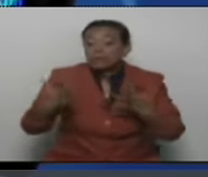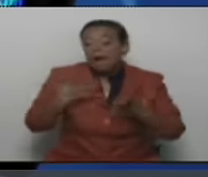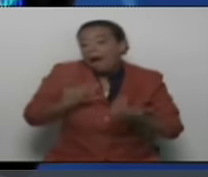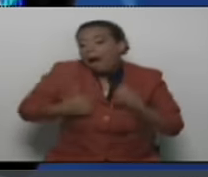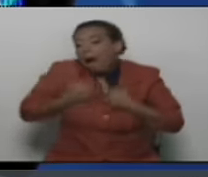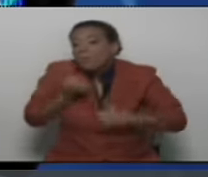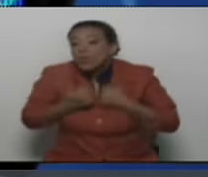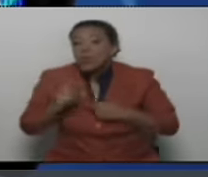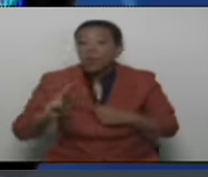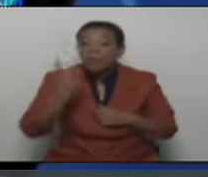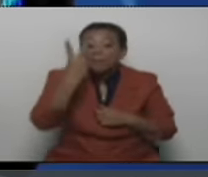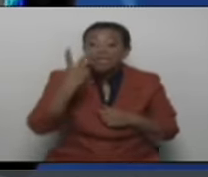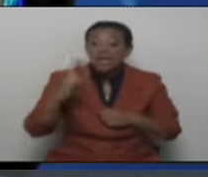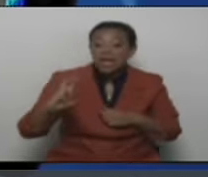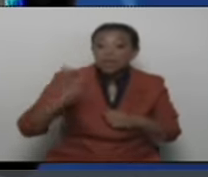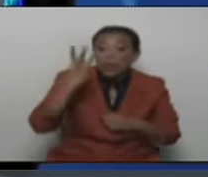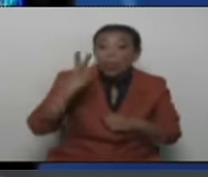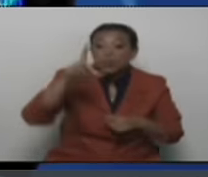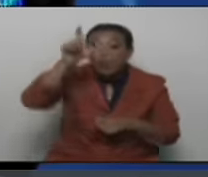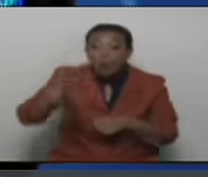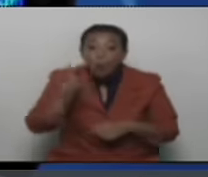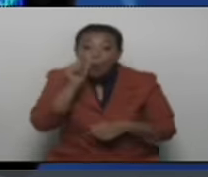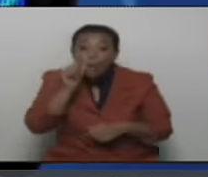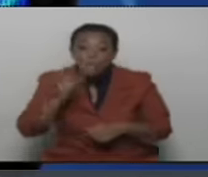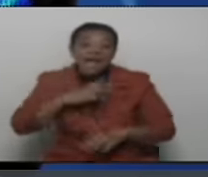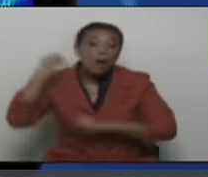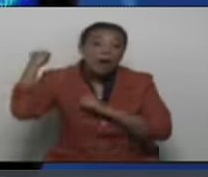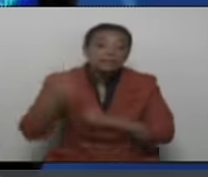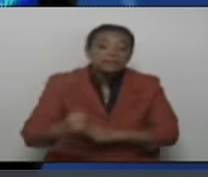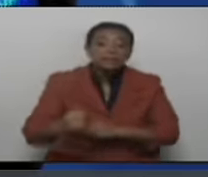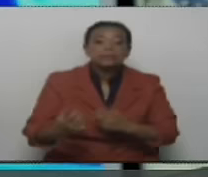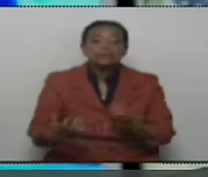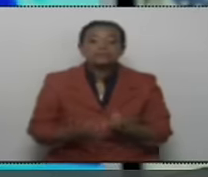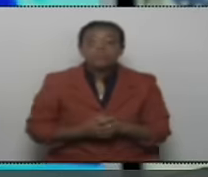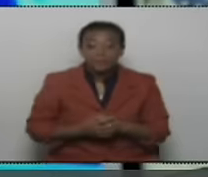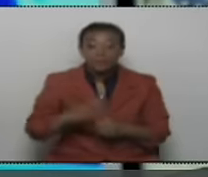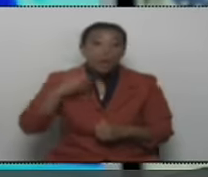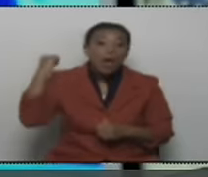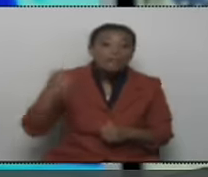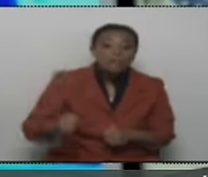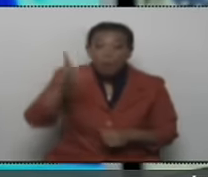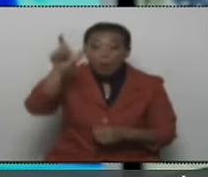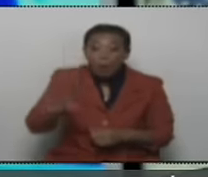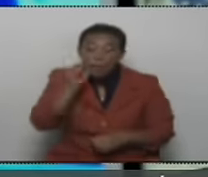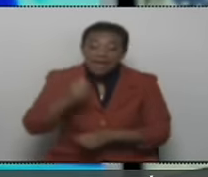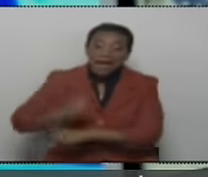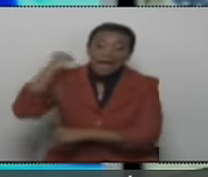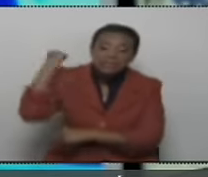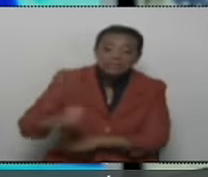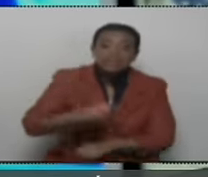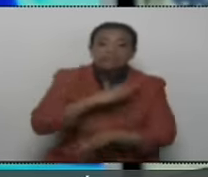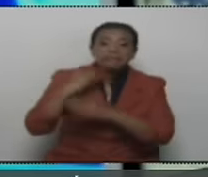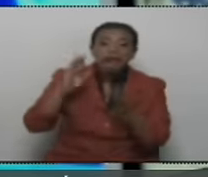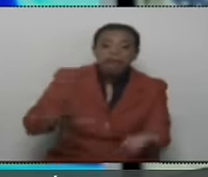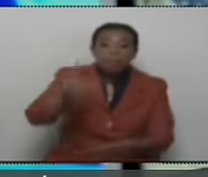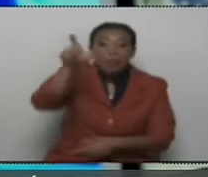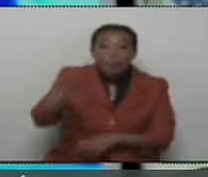del segundo del tren de Aragua, que tengo entendido que lo asesinan. Lo asesinan. Él es asesinado, y